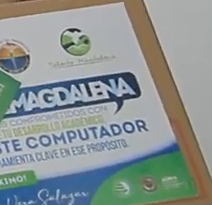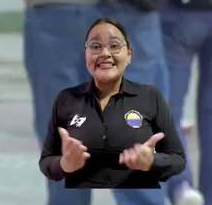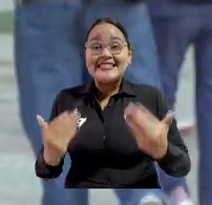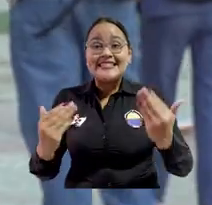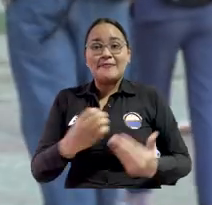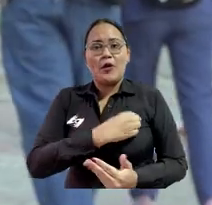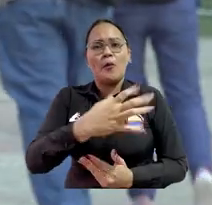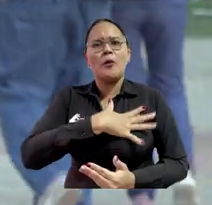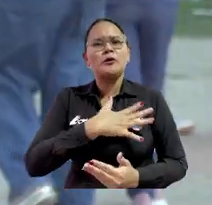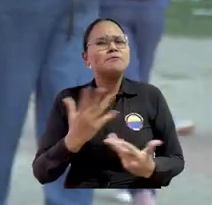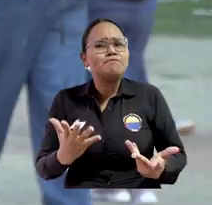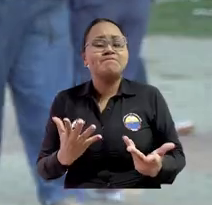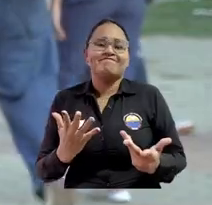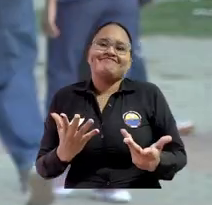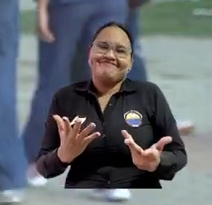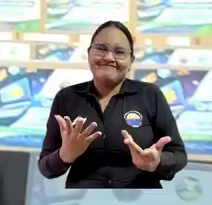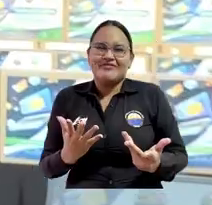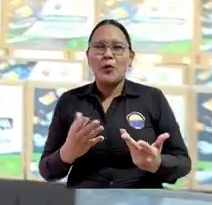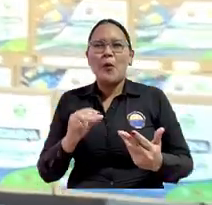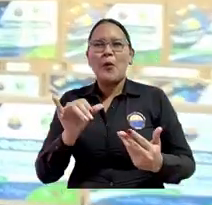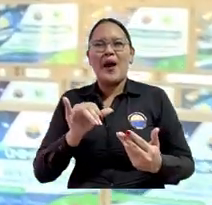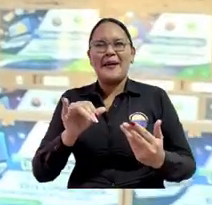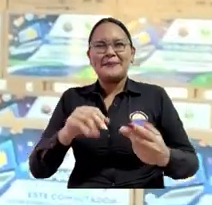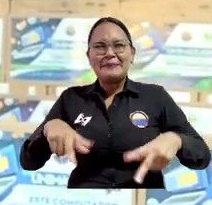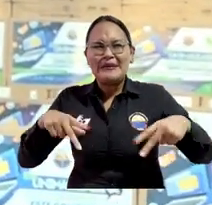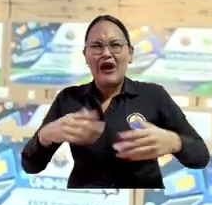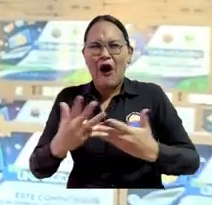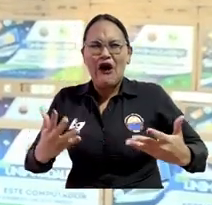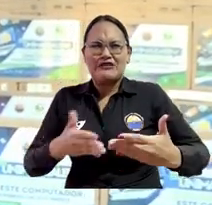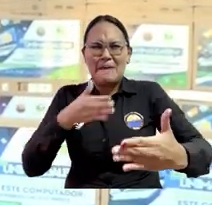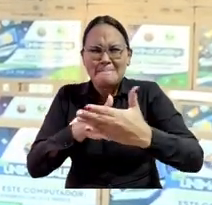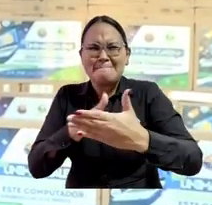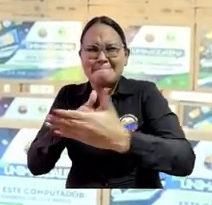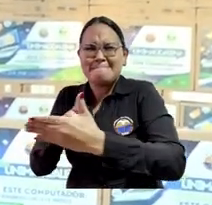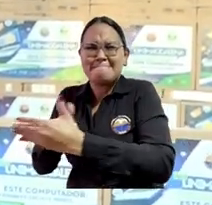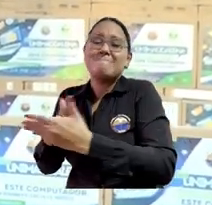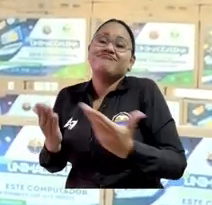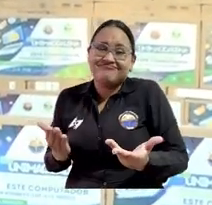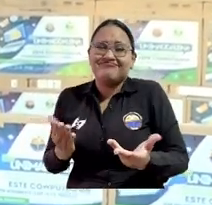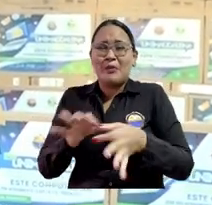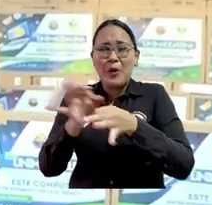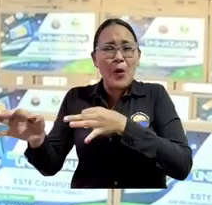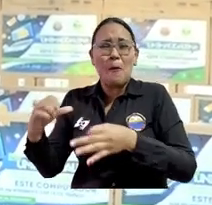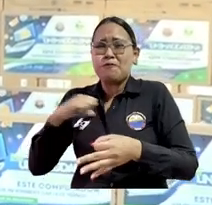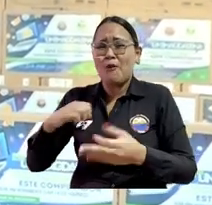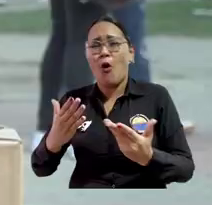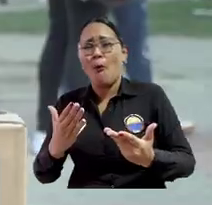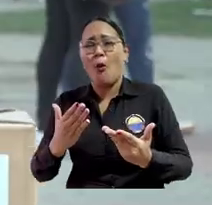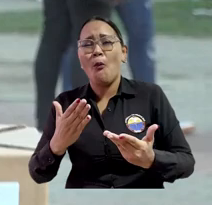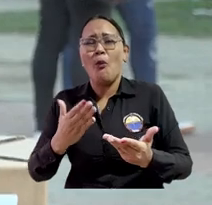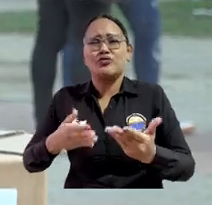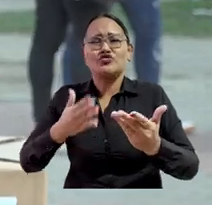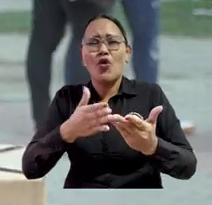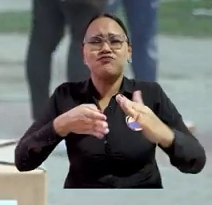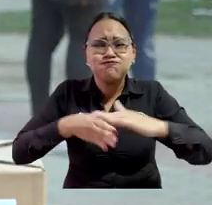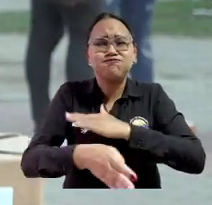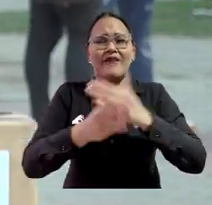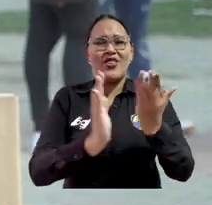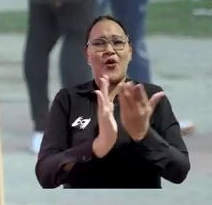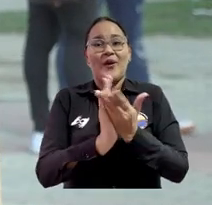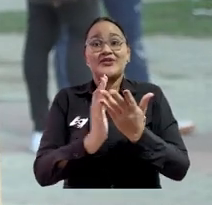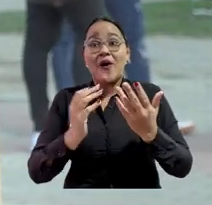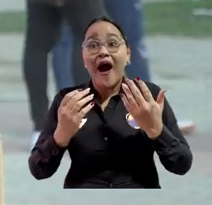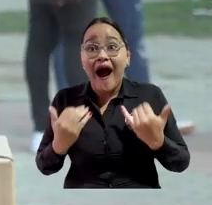Una gran oportunidad para salir de las murallas que nos pone la vida en los municipios donde no tenemos acceso a la educación. Esta es una herramienta que no